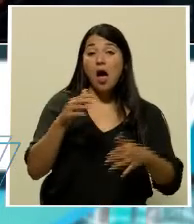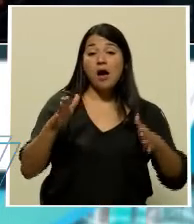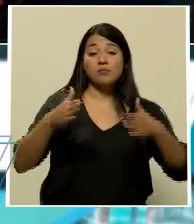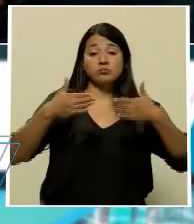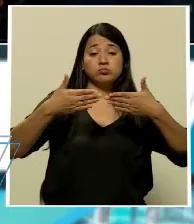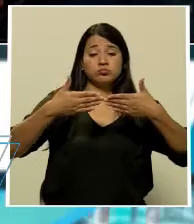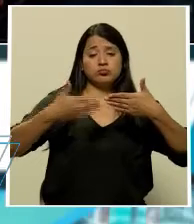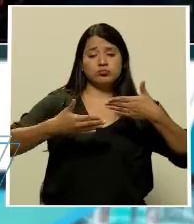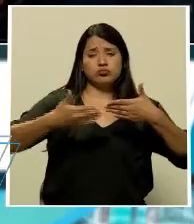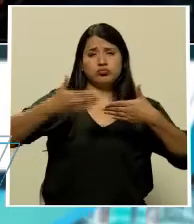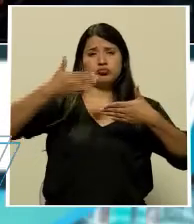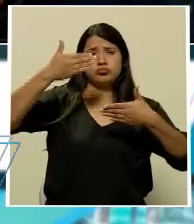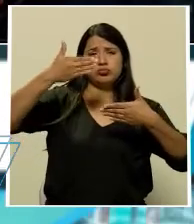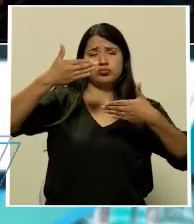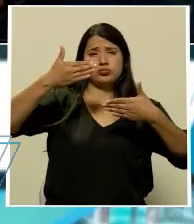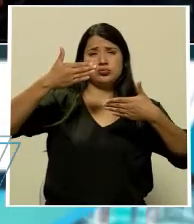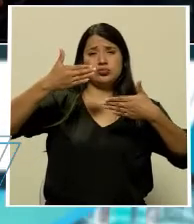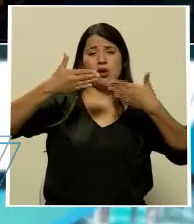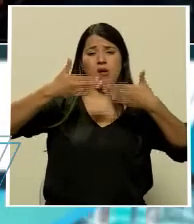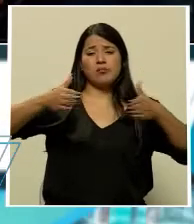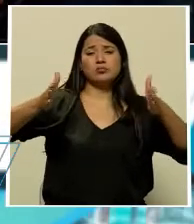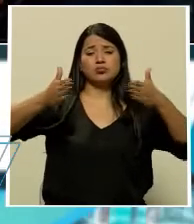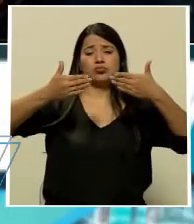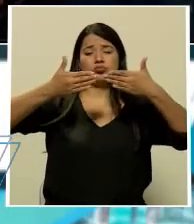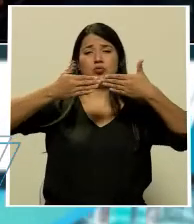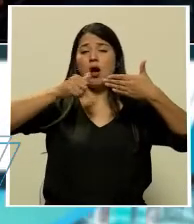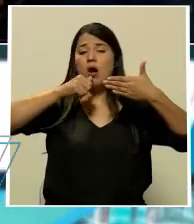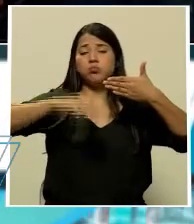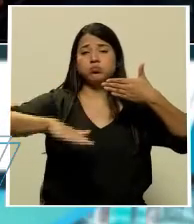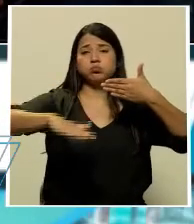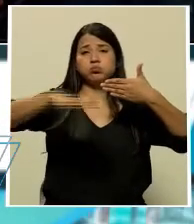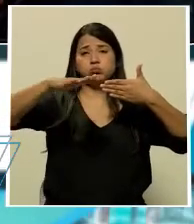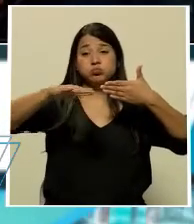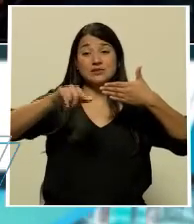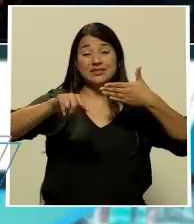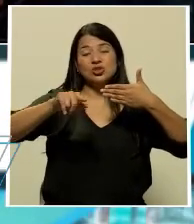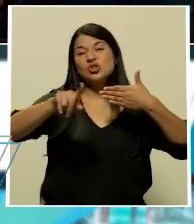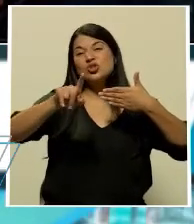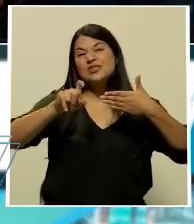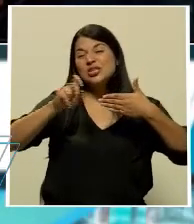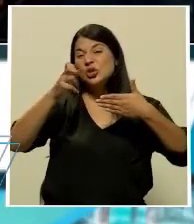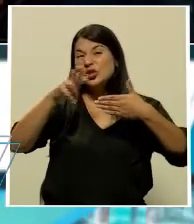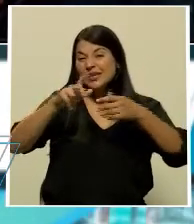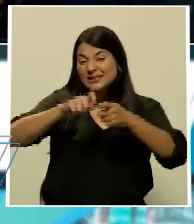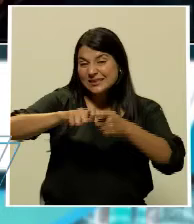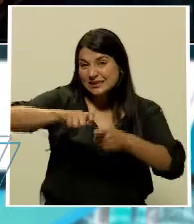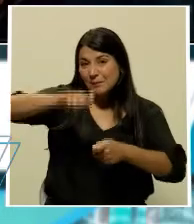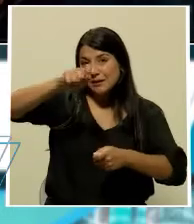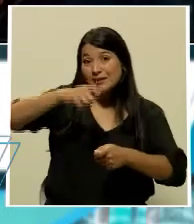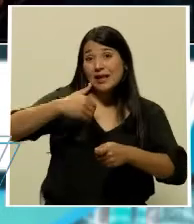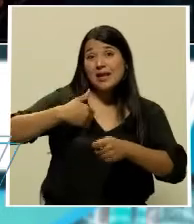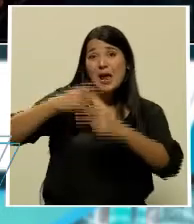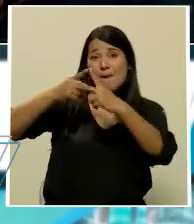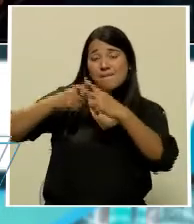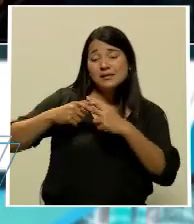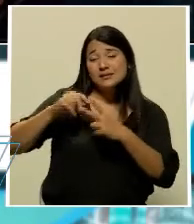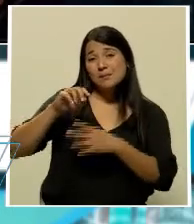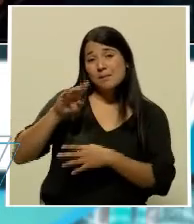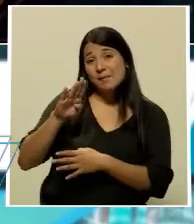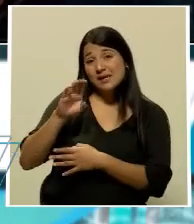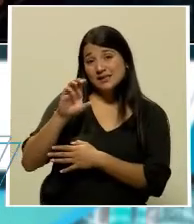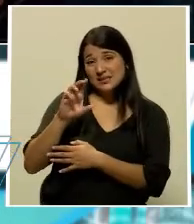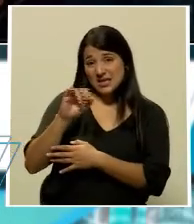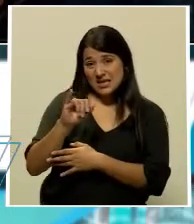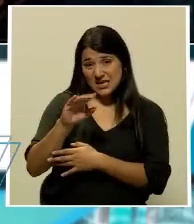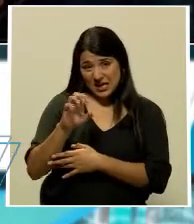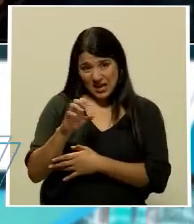una altura de 113 metros de cota y además tenía financiamiento del BCIE. ¿Qué pasó con esa obra? Ahí